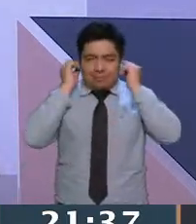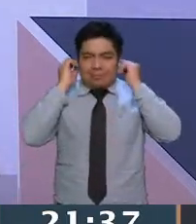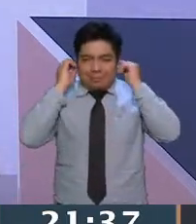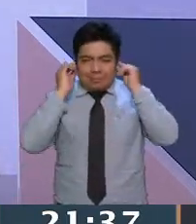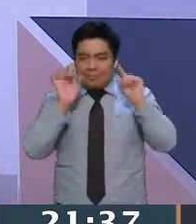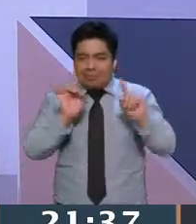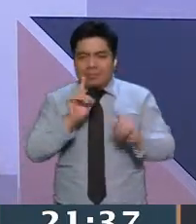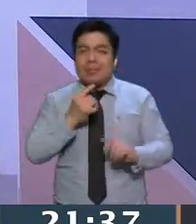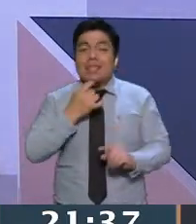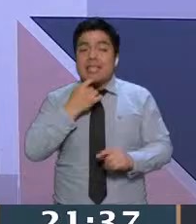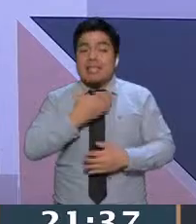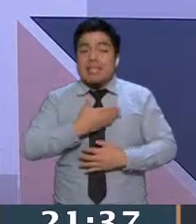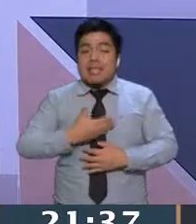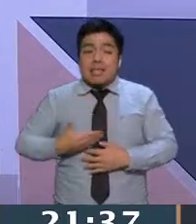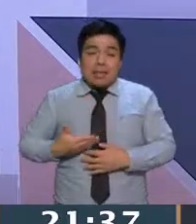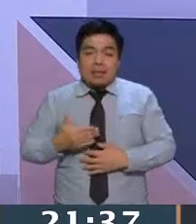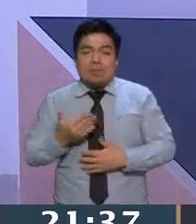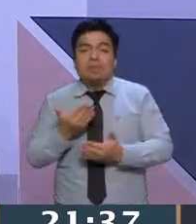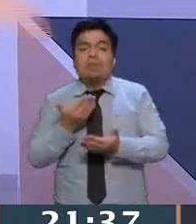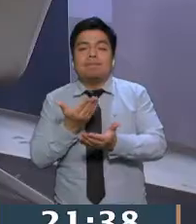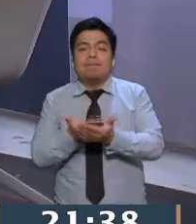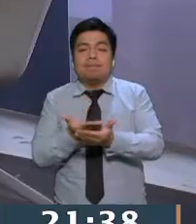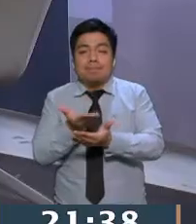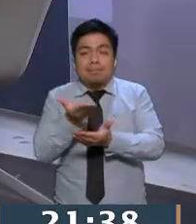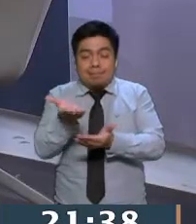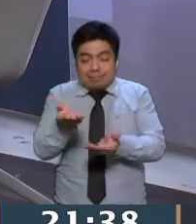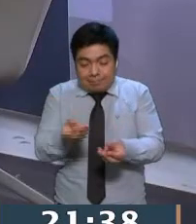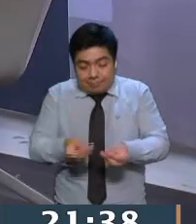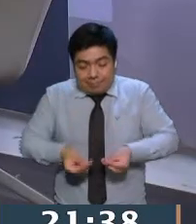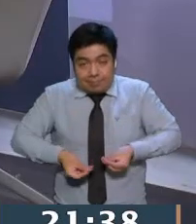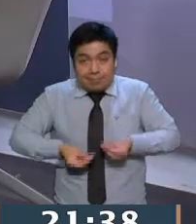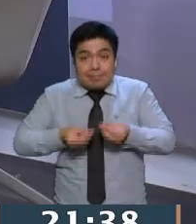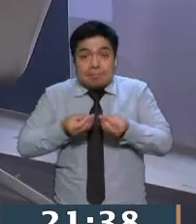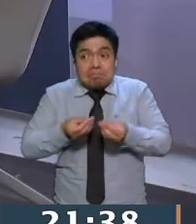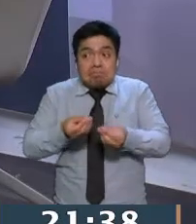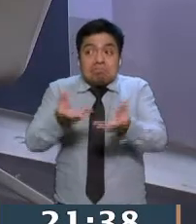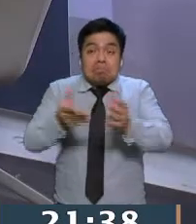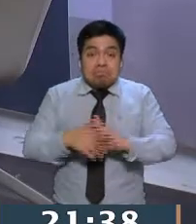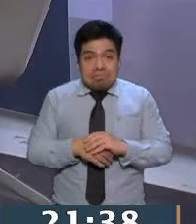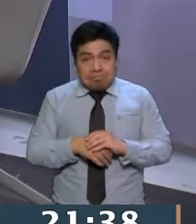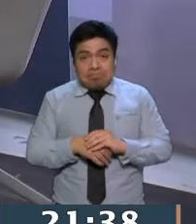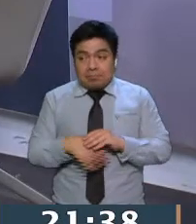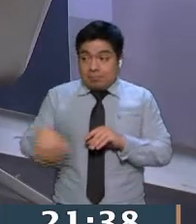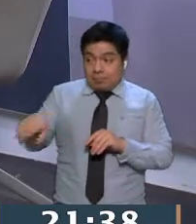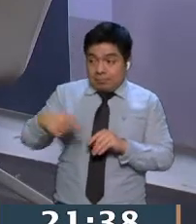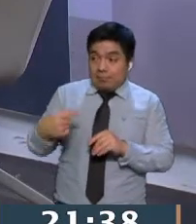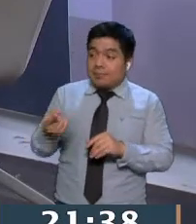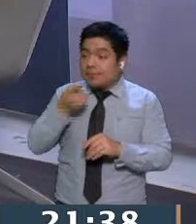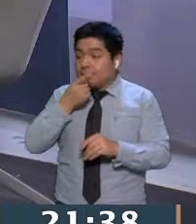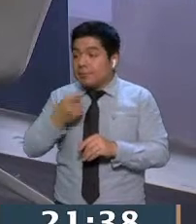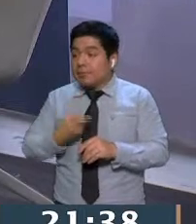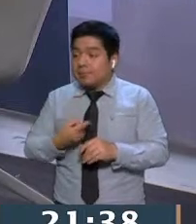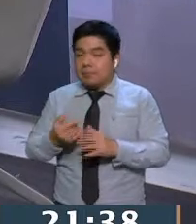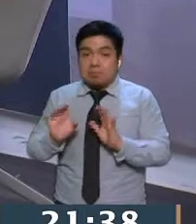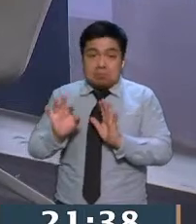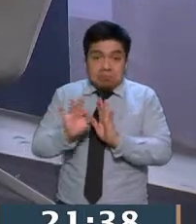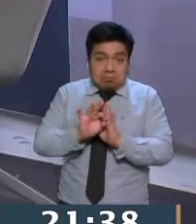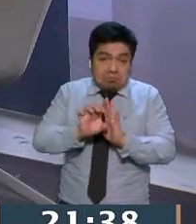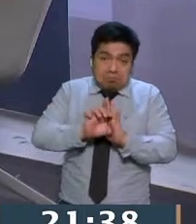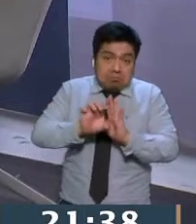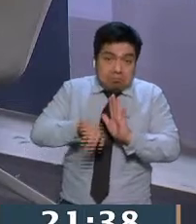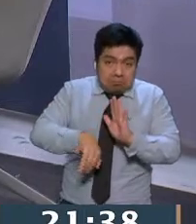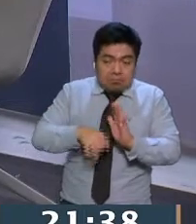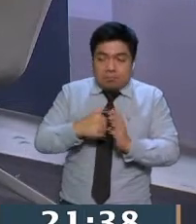que el presidente propuso así como, ahora sí que va mi resto, para que a ver qué ofrece usted. Por ejemplo, podrían ir en esa lista